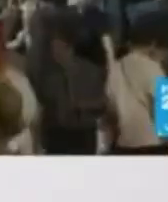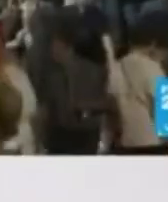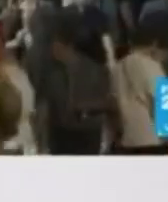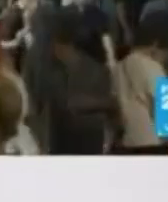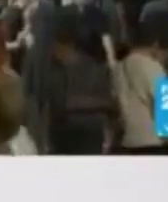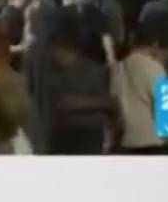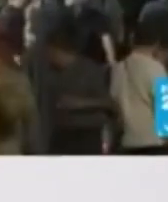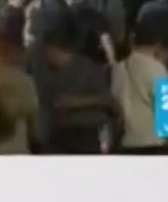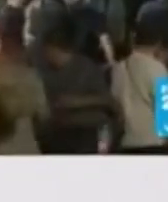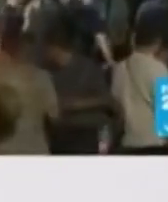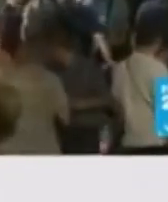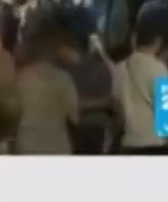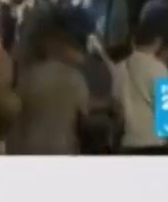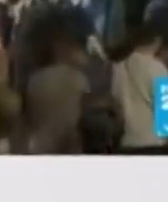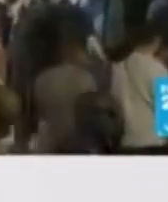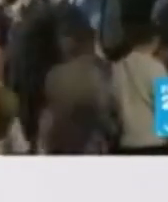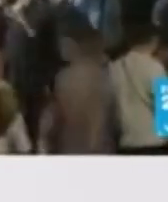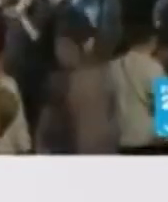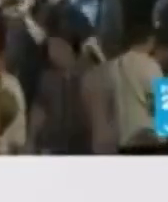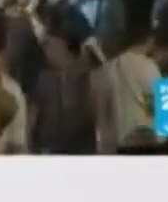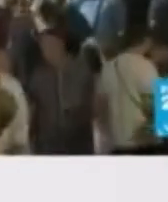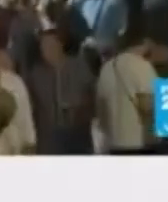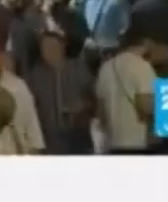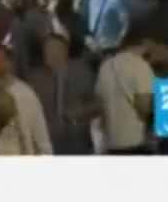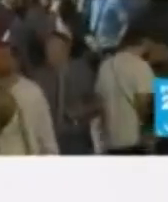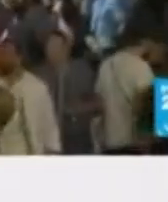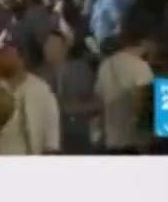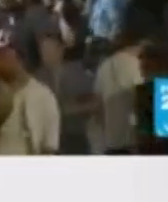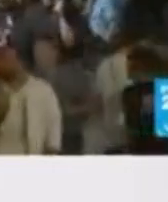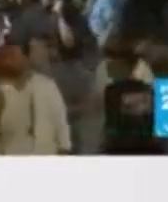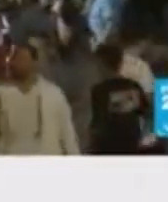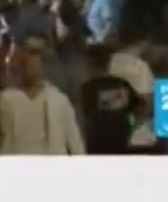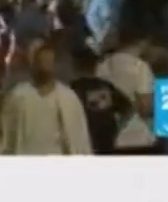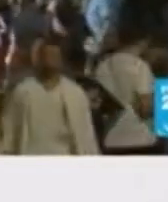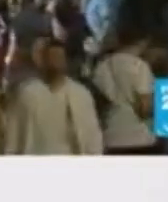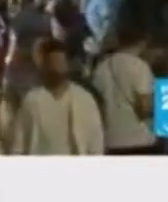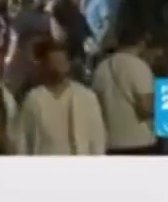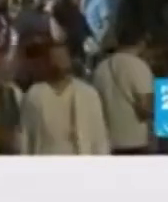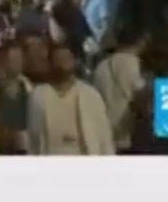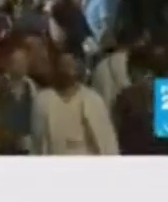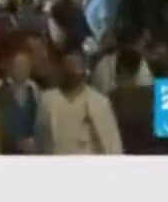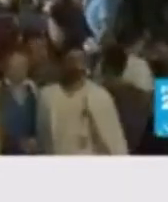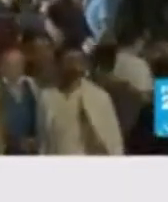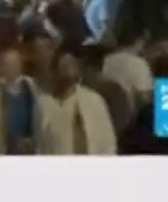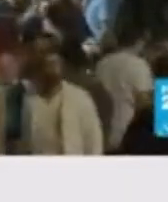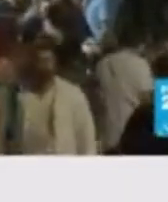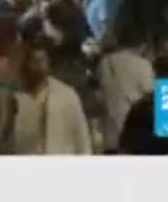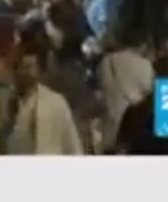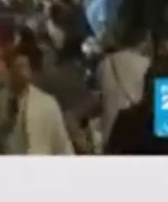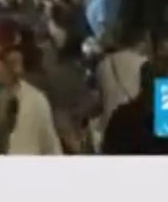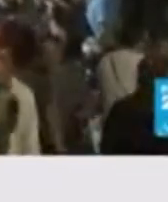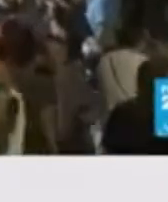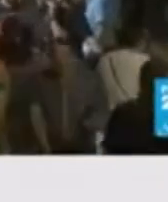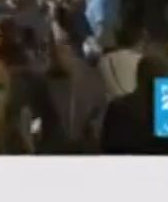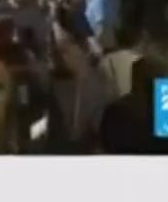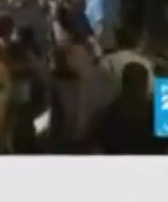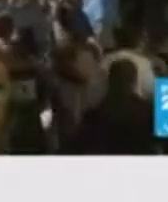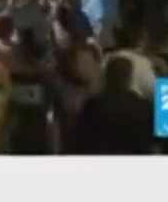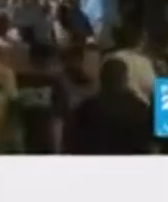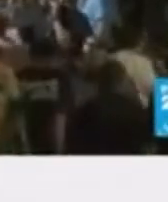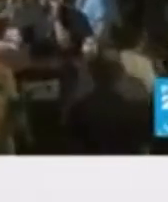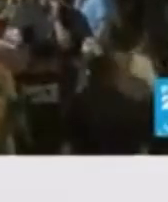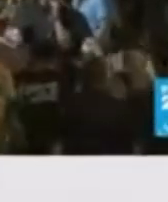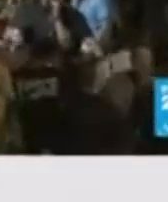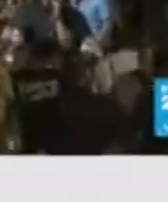comunicaciones. Han habido heridos en los suburbios de Beirut, en el barrio de Dajie, también en el este del país, en el Valle de la Beca y en el sur.